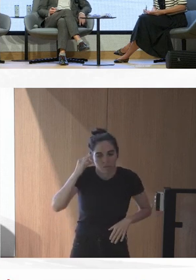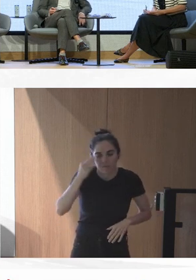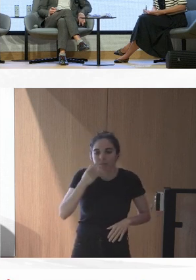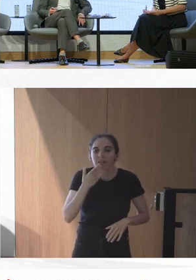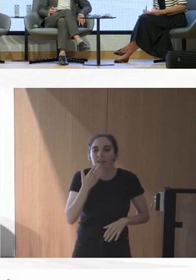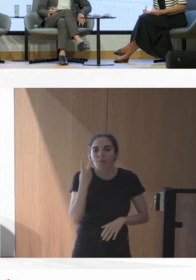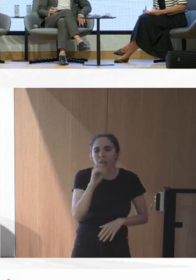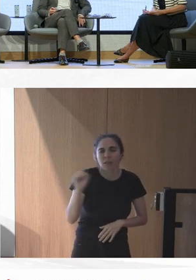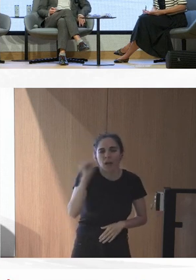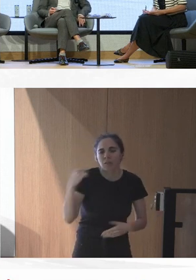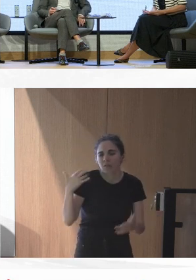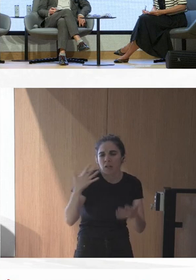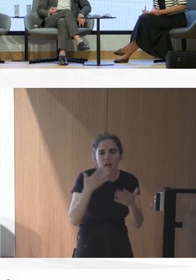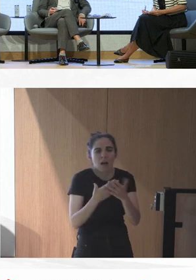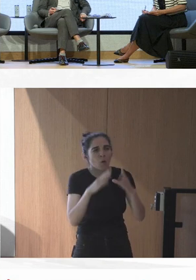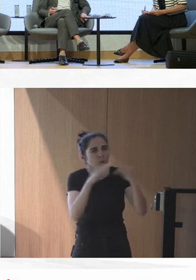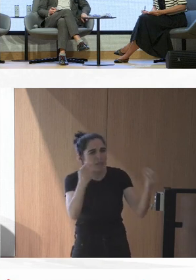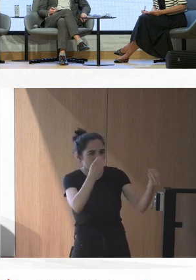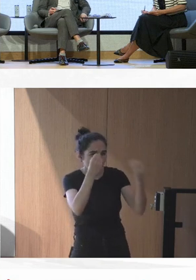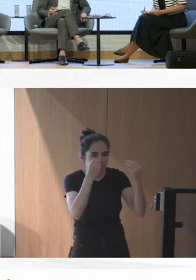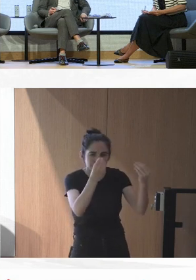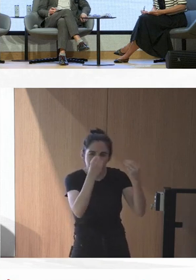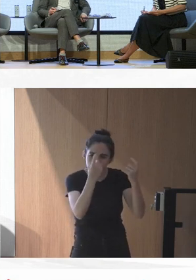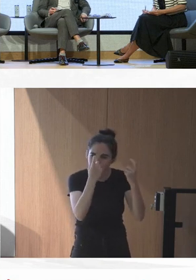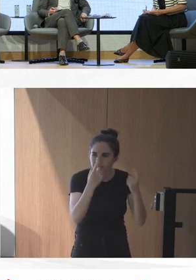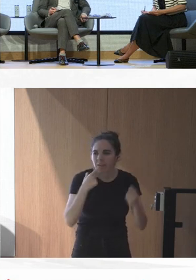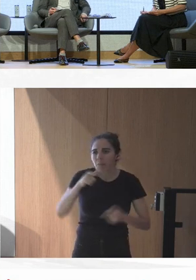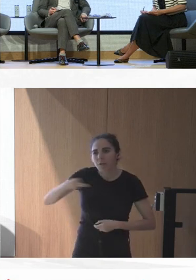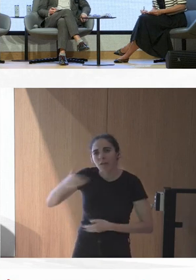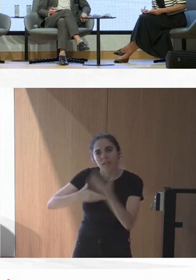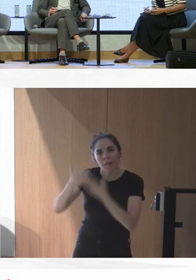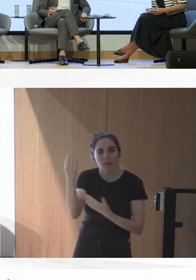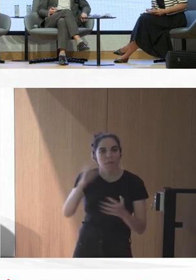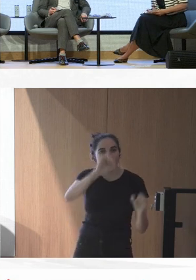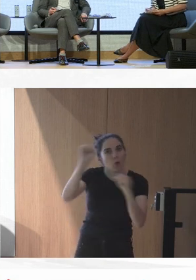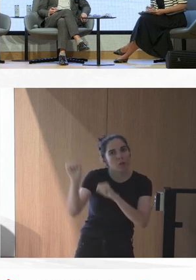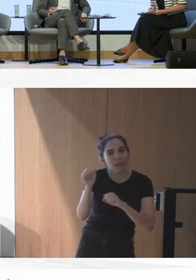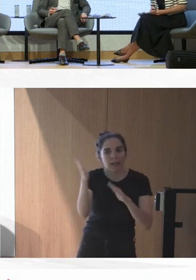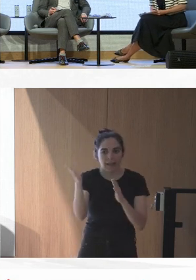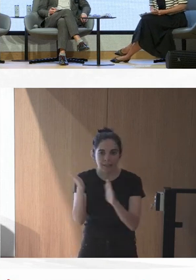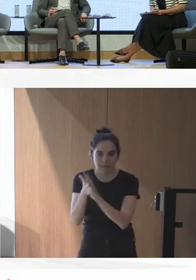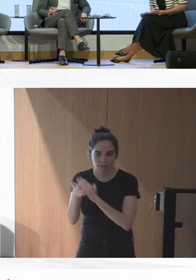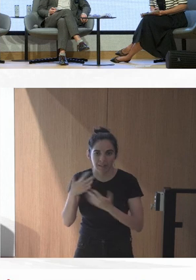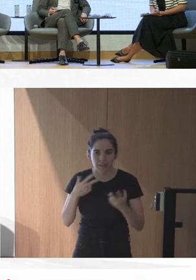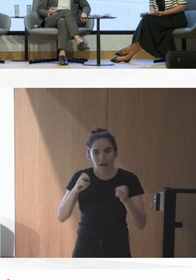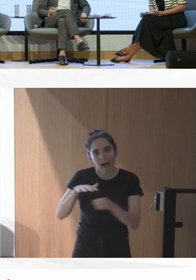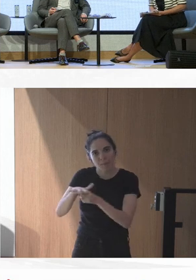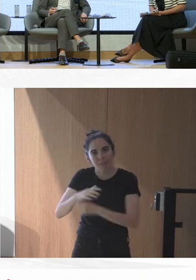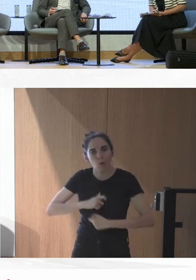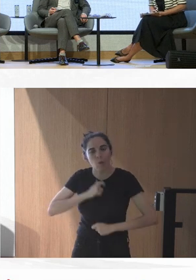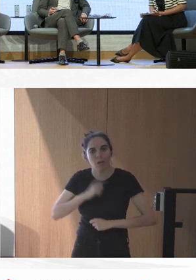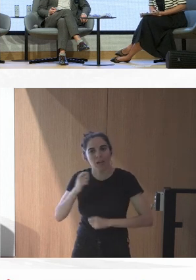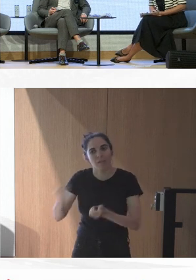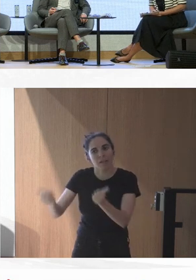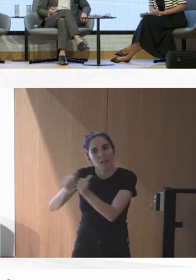En que a la universidad le enseñaron que a las personas con discapacidad hay que protegerlas y que eso implica en el ámbito civil designarles un tutor